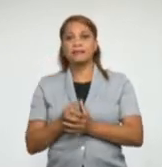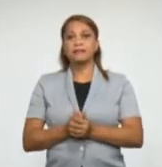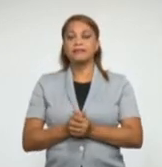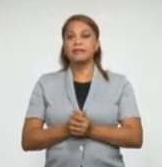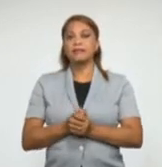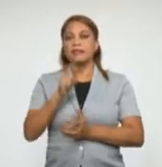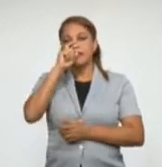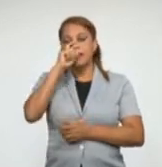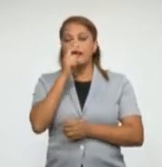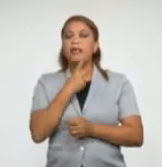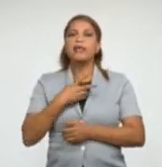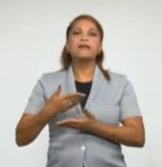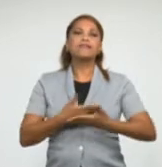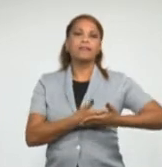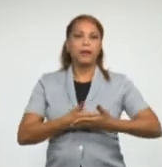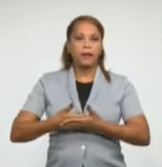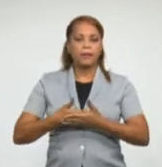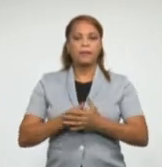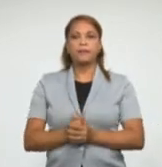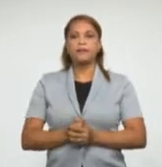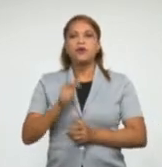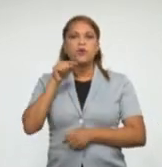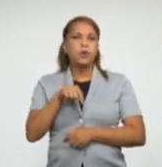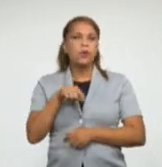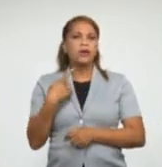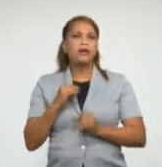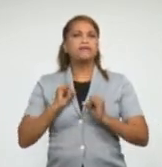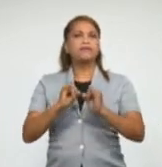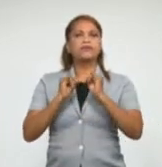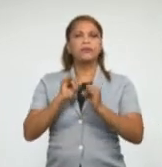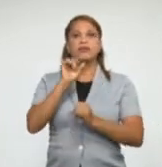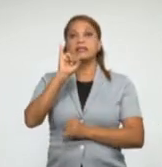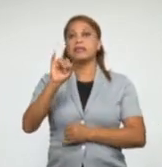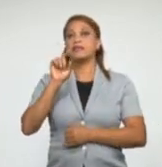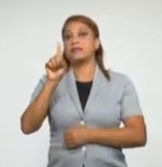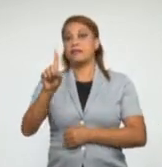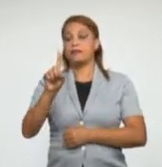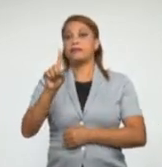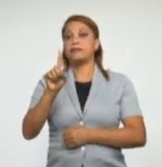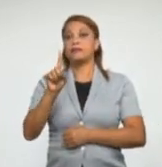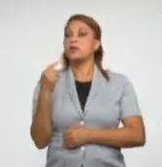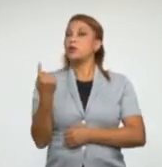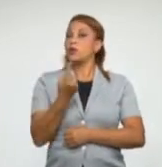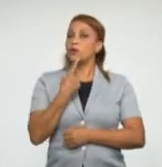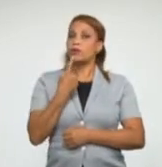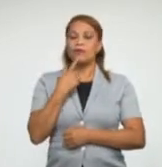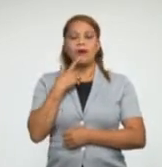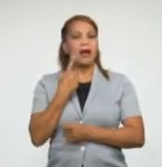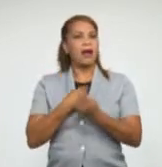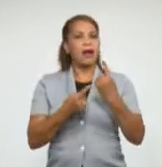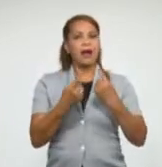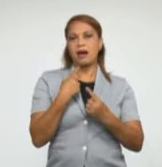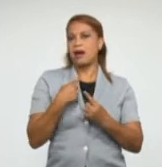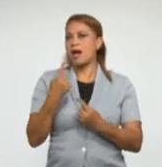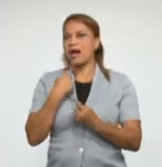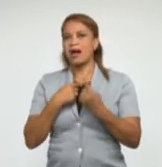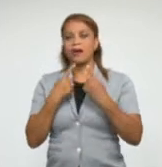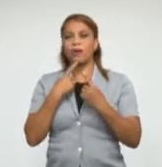pediátricas. En el día de hoy pues se han reportado 61, que eso para nada es un